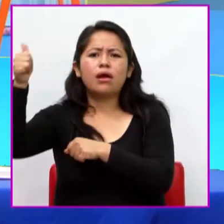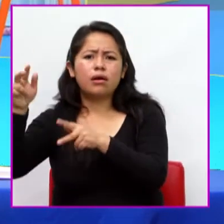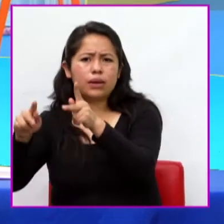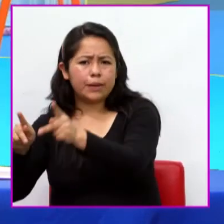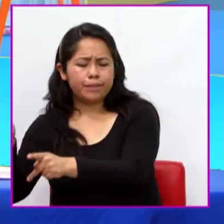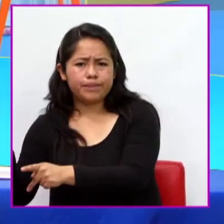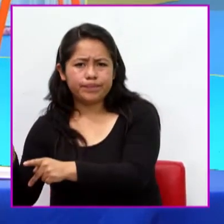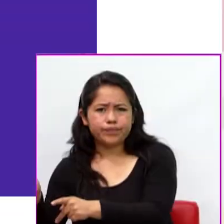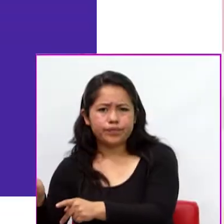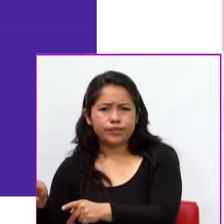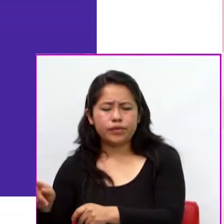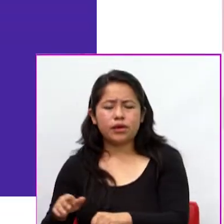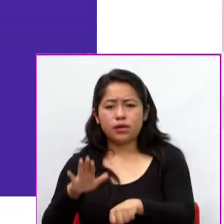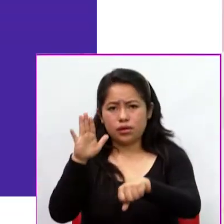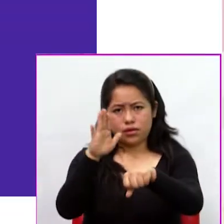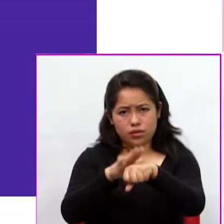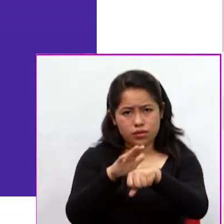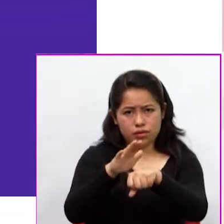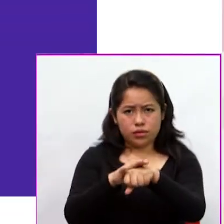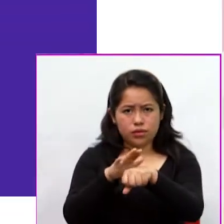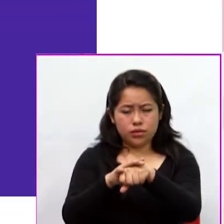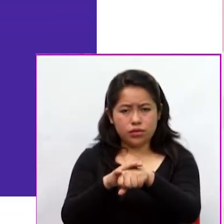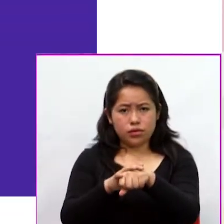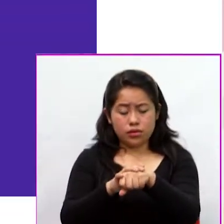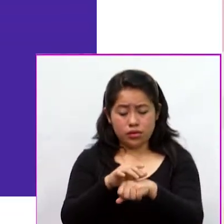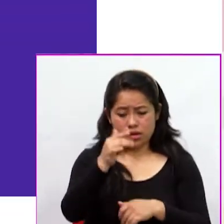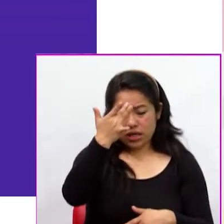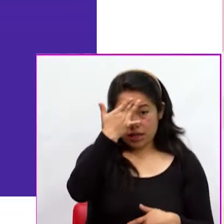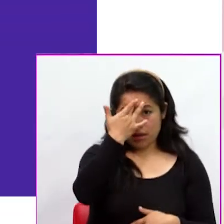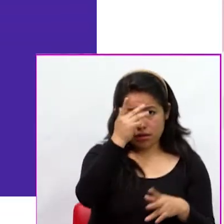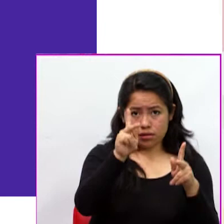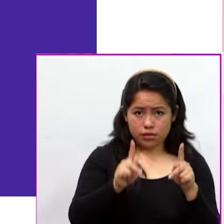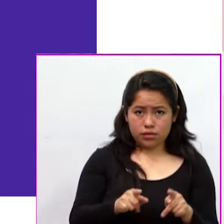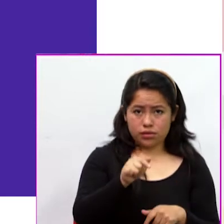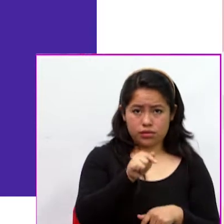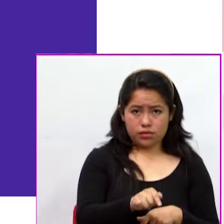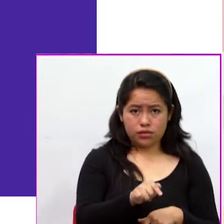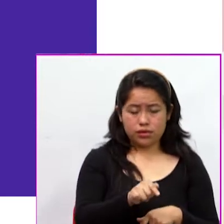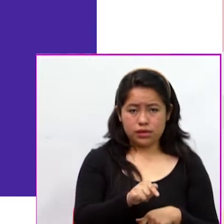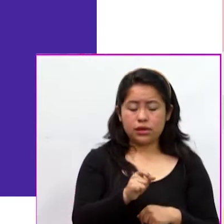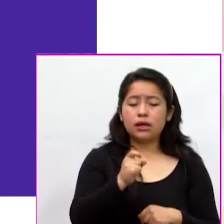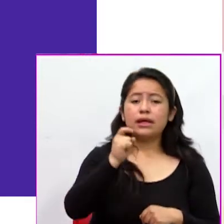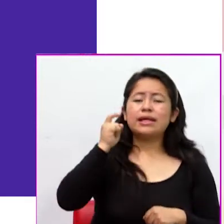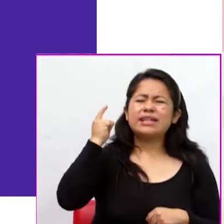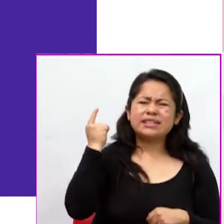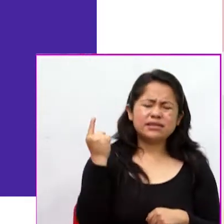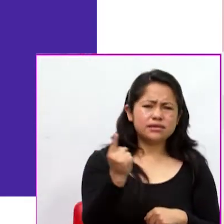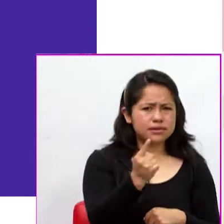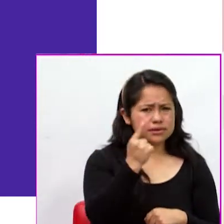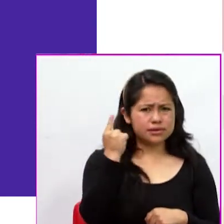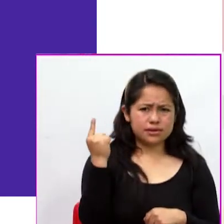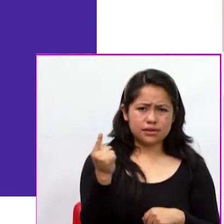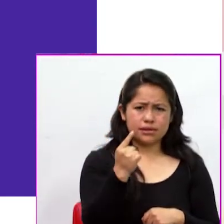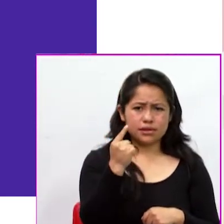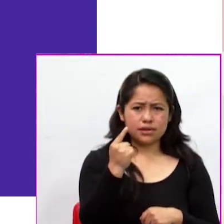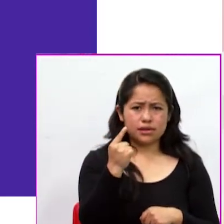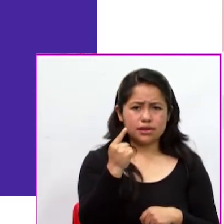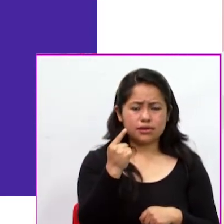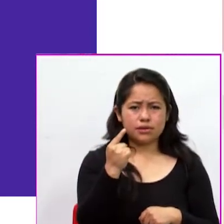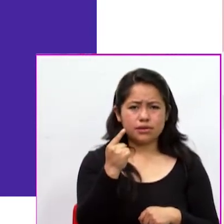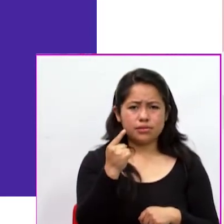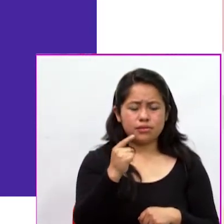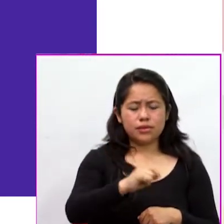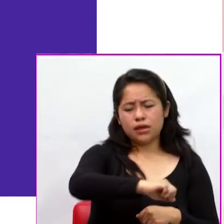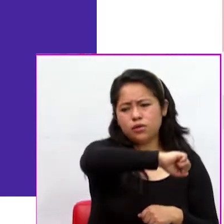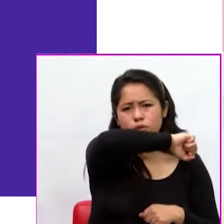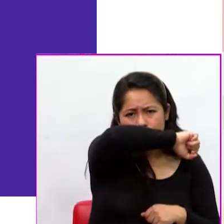La primera recomendación es que esta persona enferma siempre, pero siempre, se tape la boca al